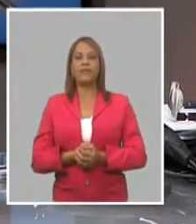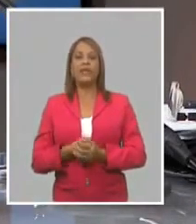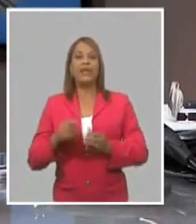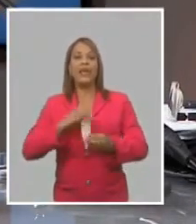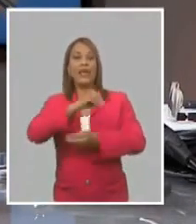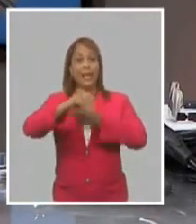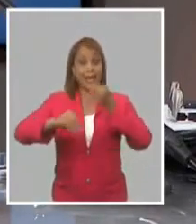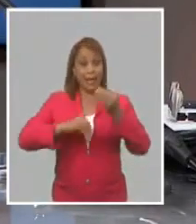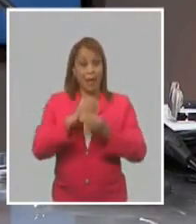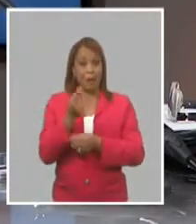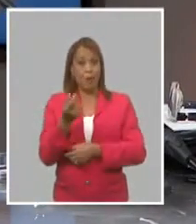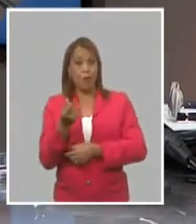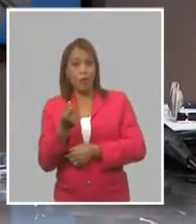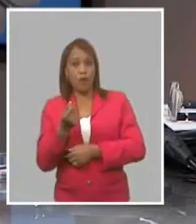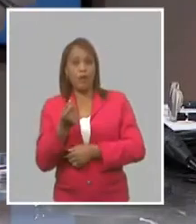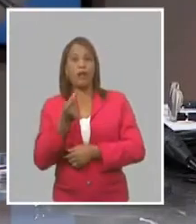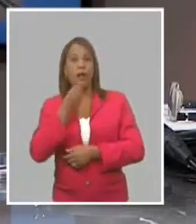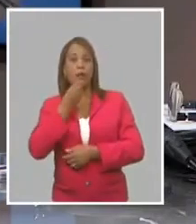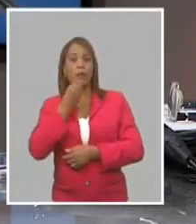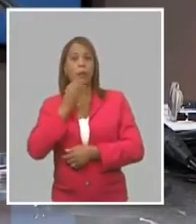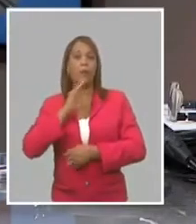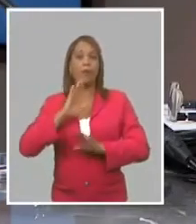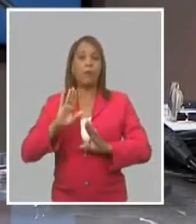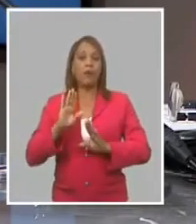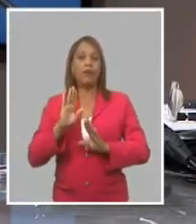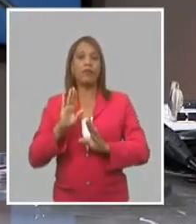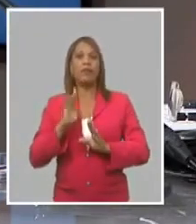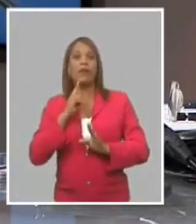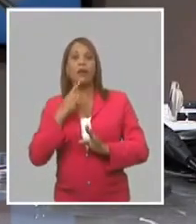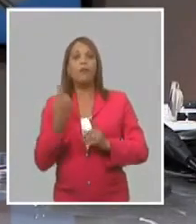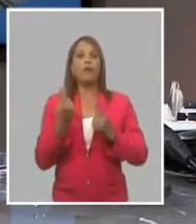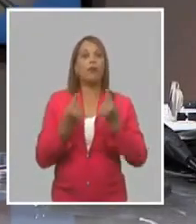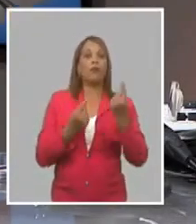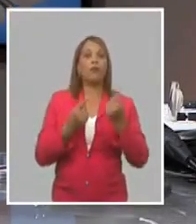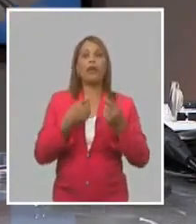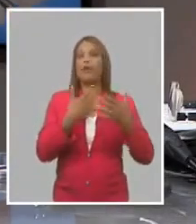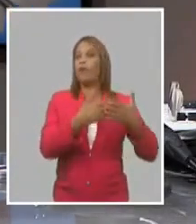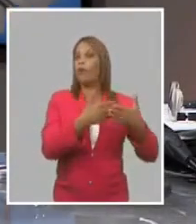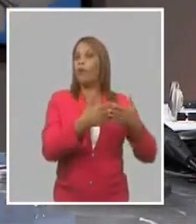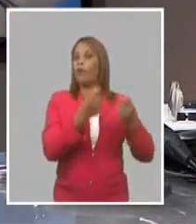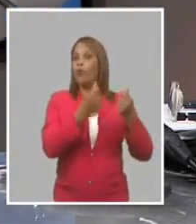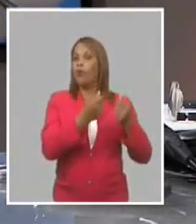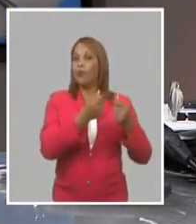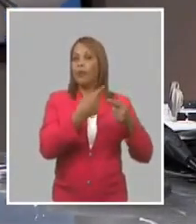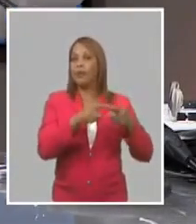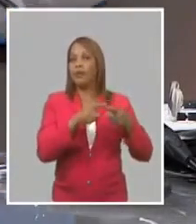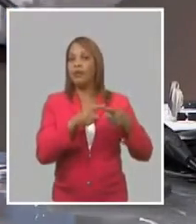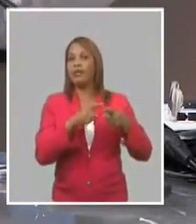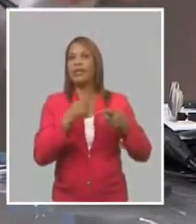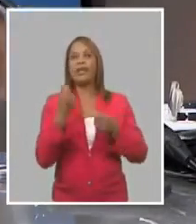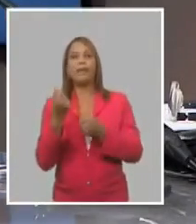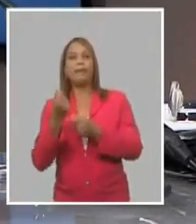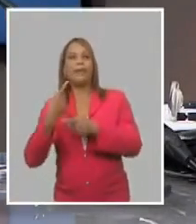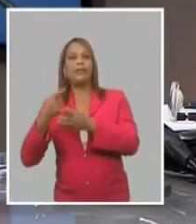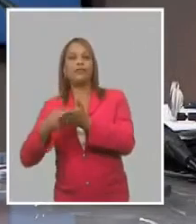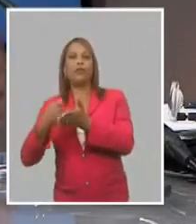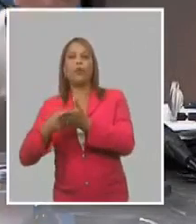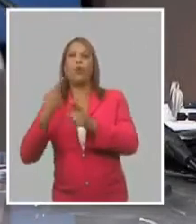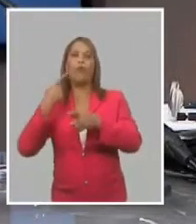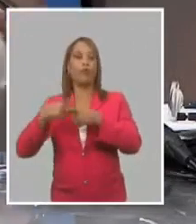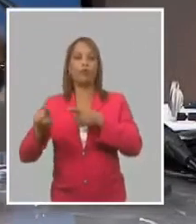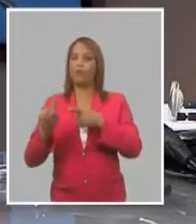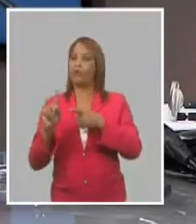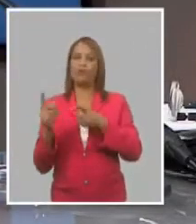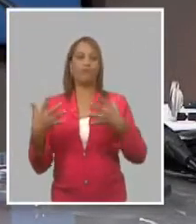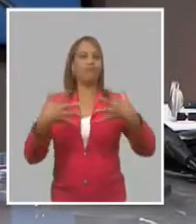de cambio pueden andar por un lado en economía y la formación de precios puede andar por otra.